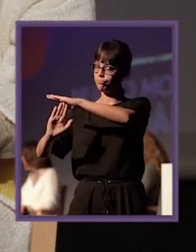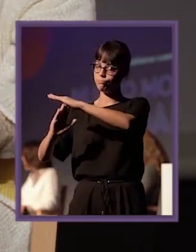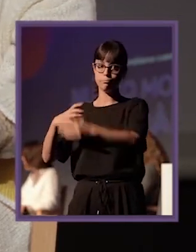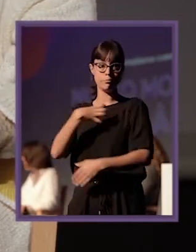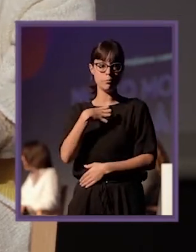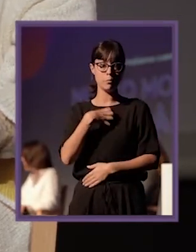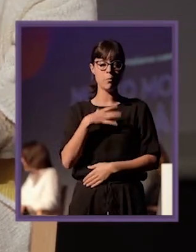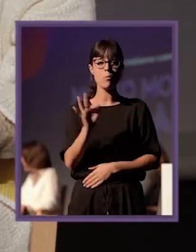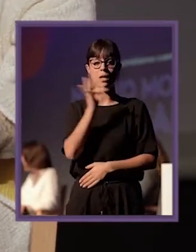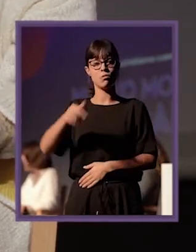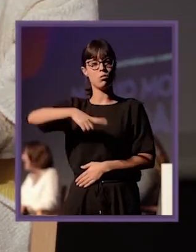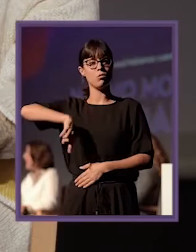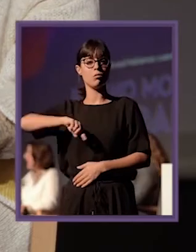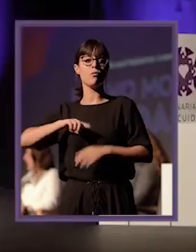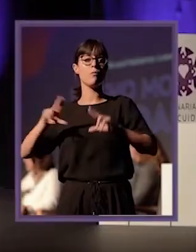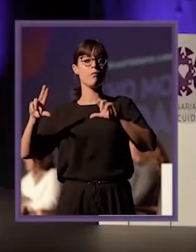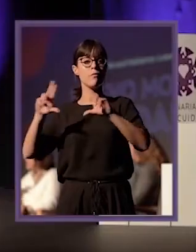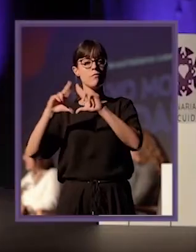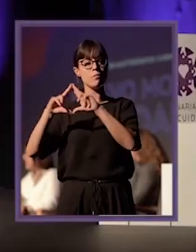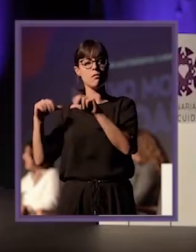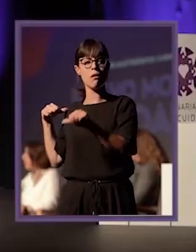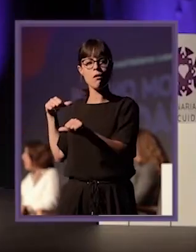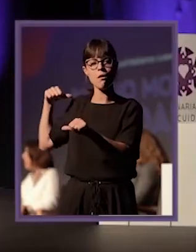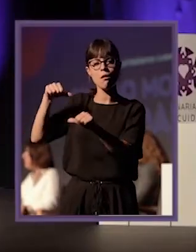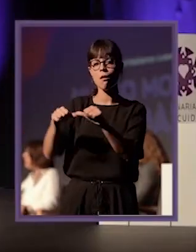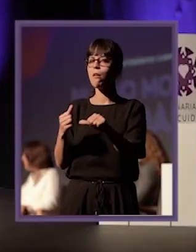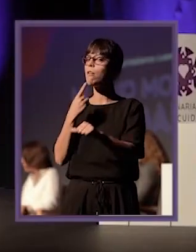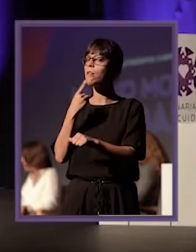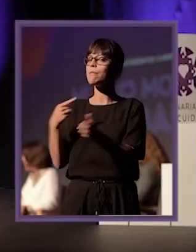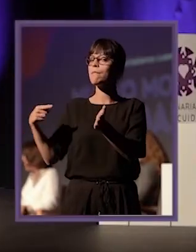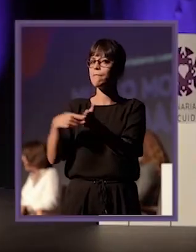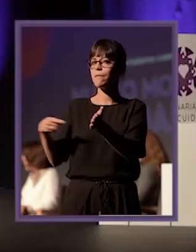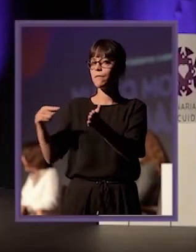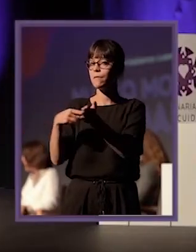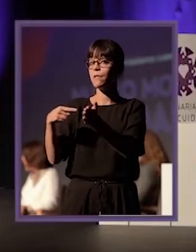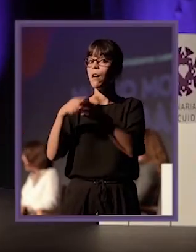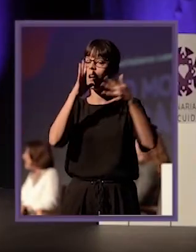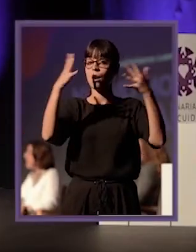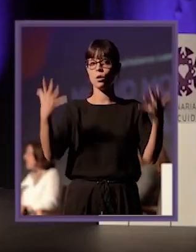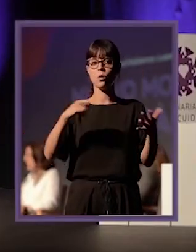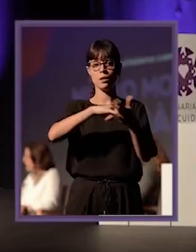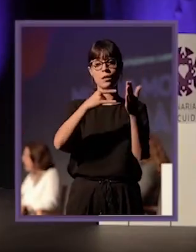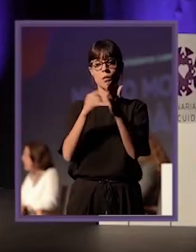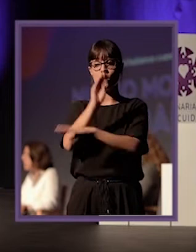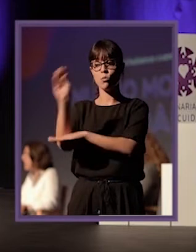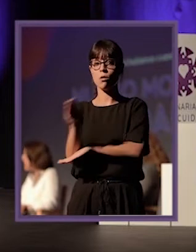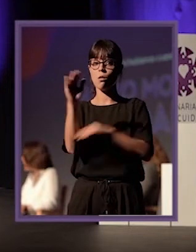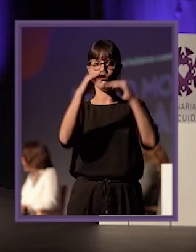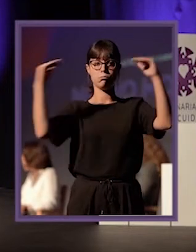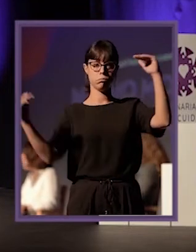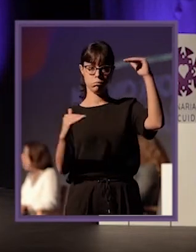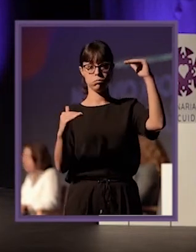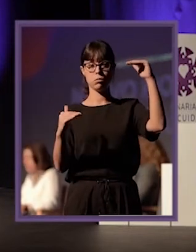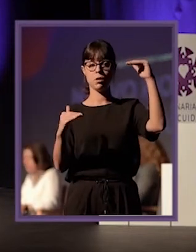movimientos feministas veníamos diciendo, y es que el actual sistema de cuidados es profundamente desigual, se basa en estereotipos de